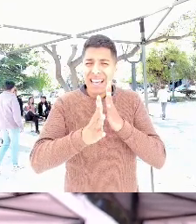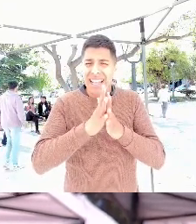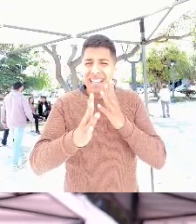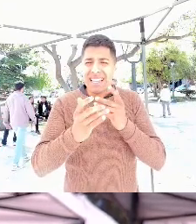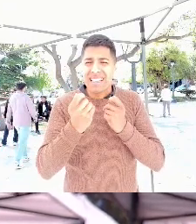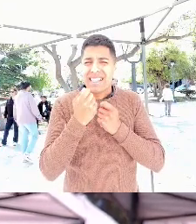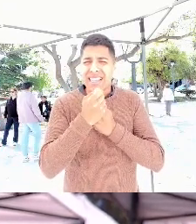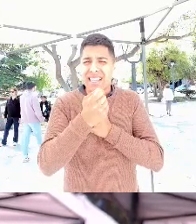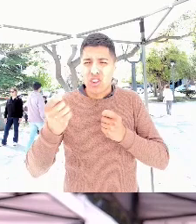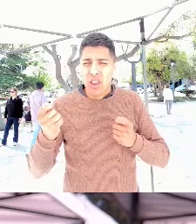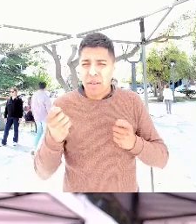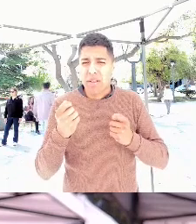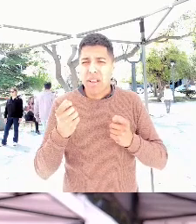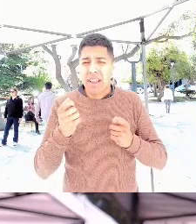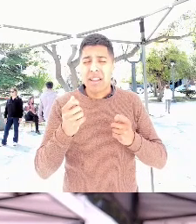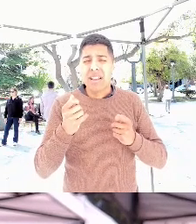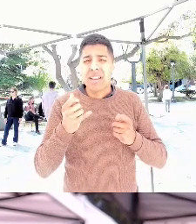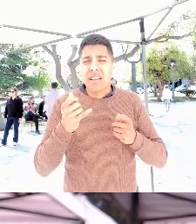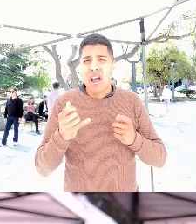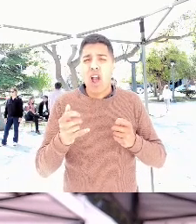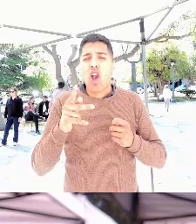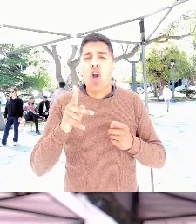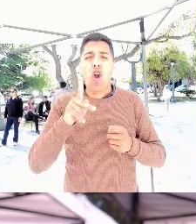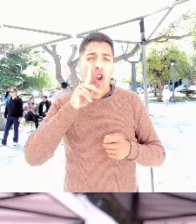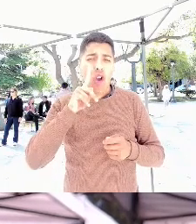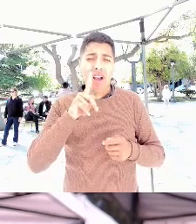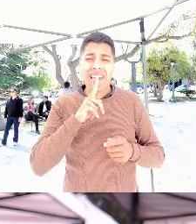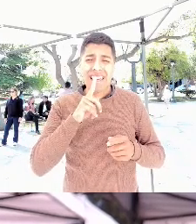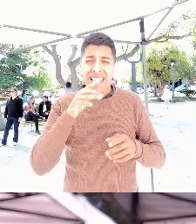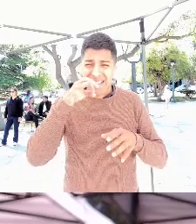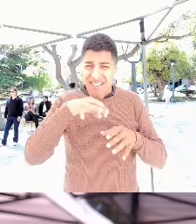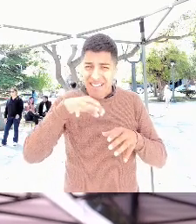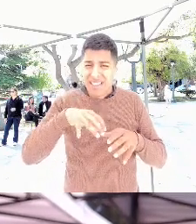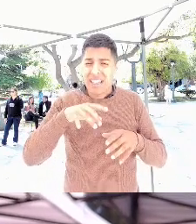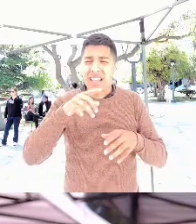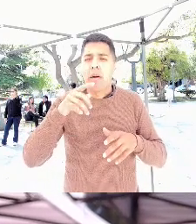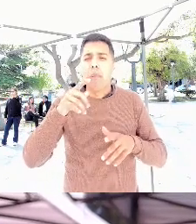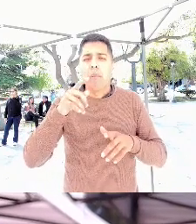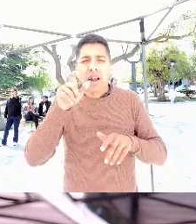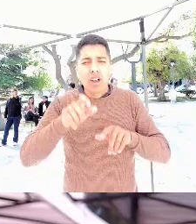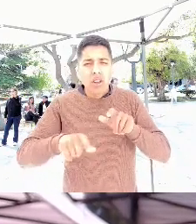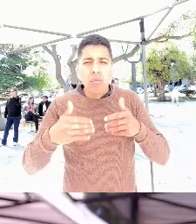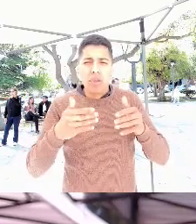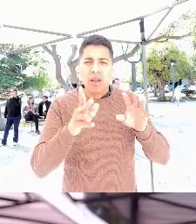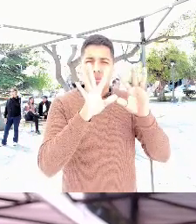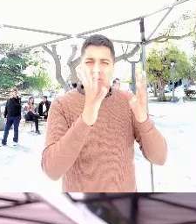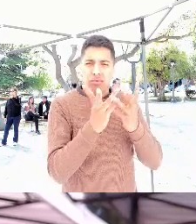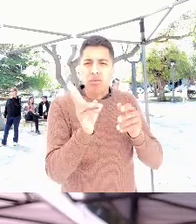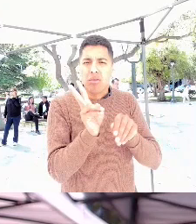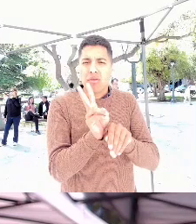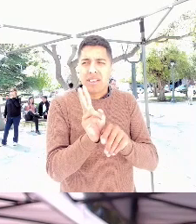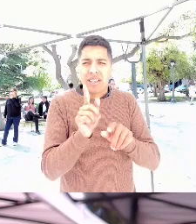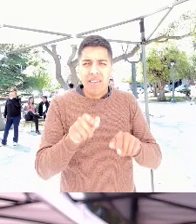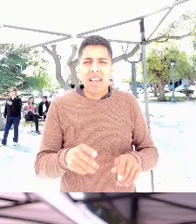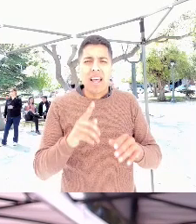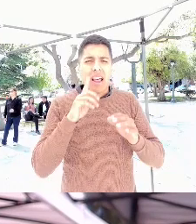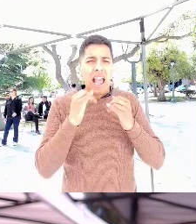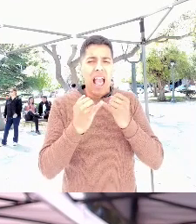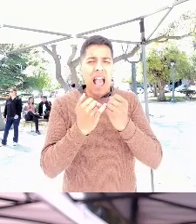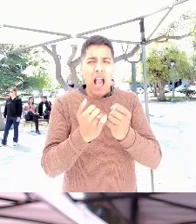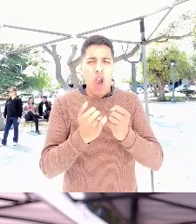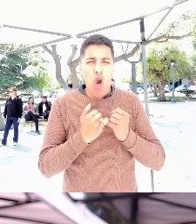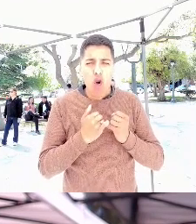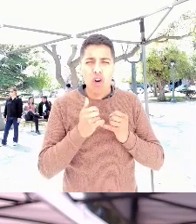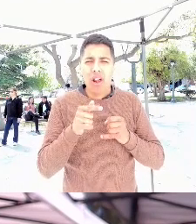sustentables, ¿sí?, para que las personas puedan no solo cuidar el planeta, sino que hacer un fuerte ahorro en cuanto a